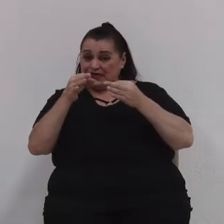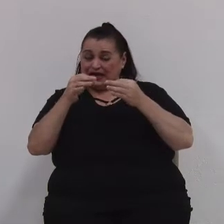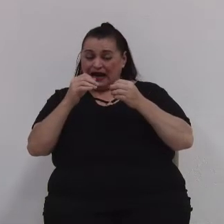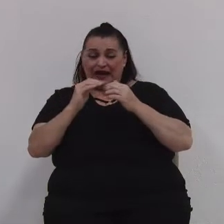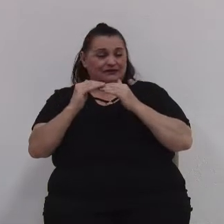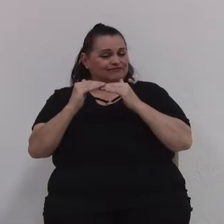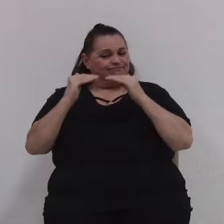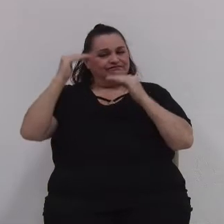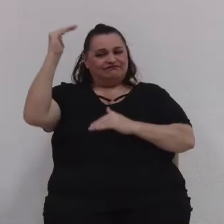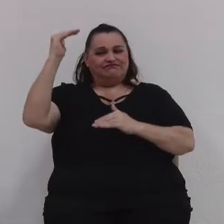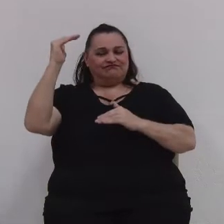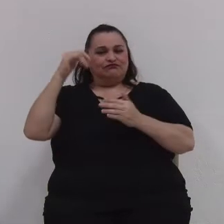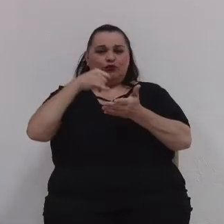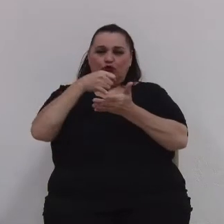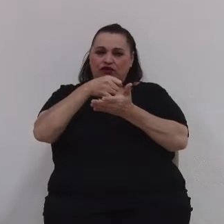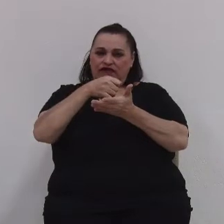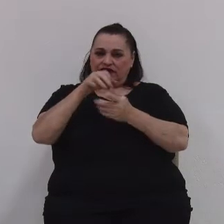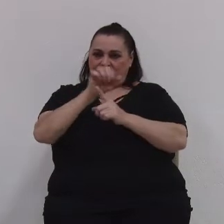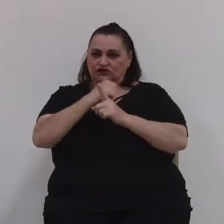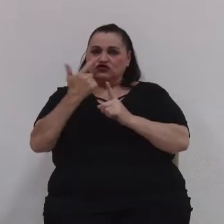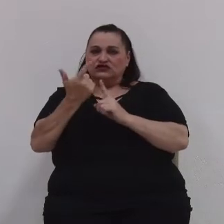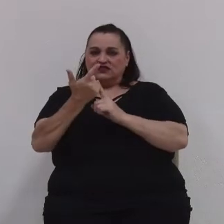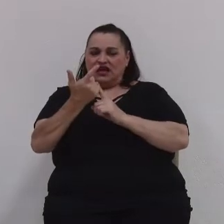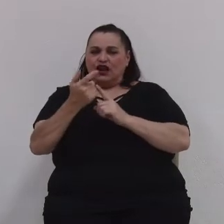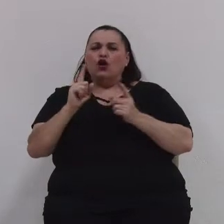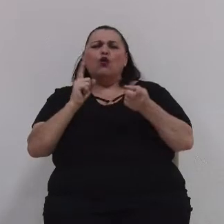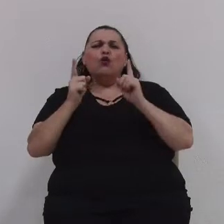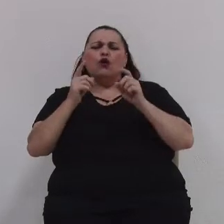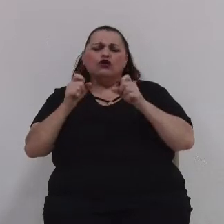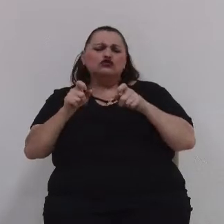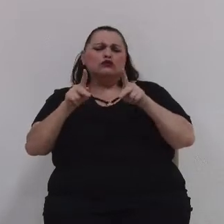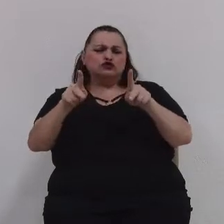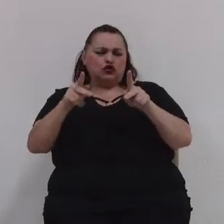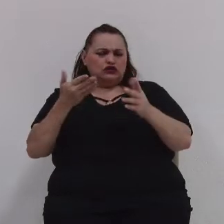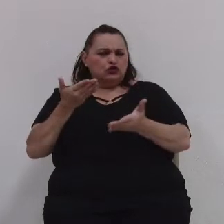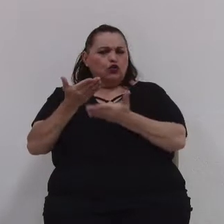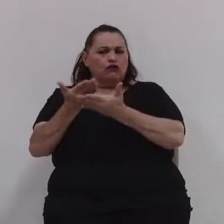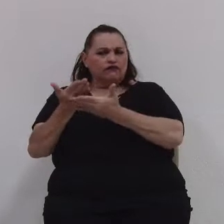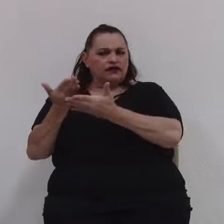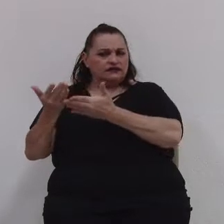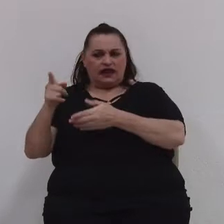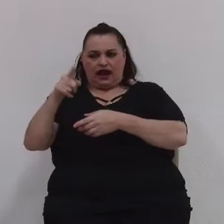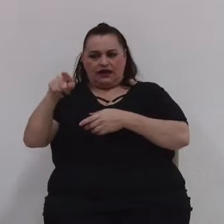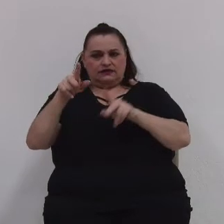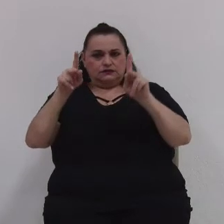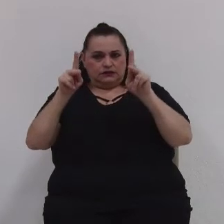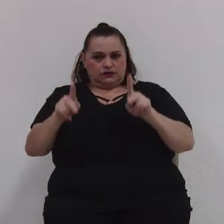desigualdad y la vulnerabilidad social. ¿Qué opciones pueden ofrecerse a estas personas?